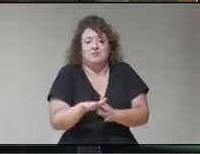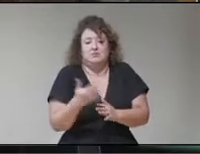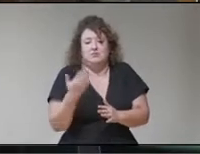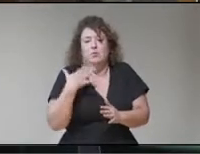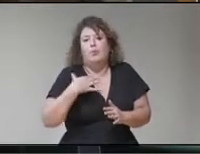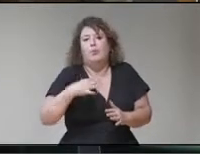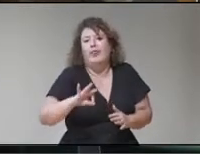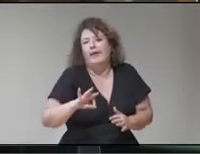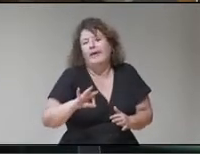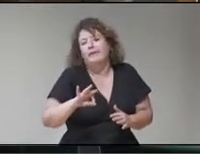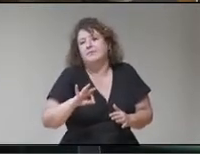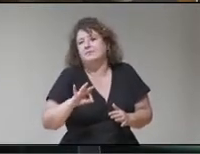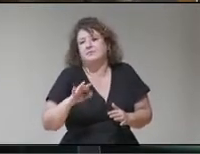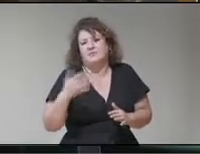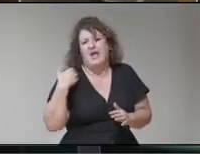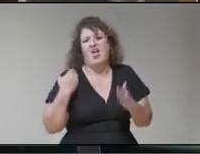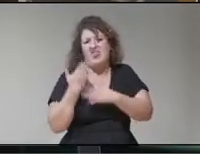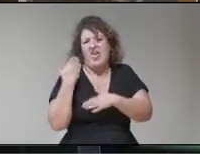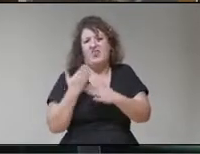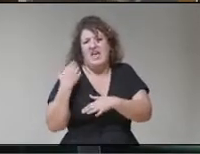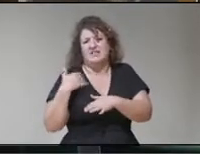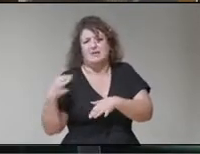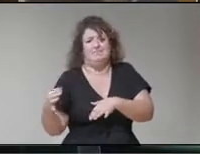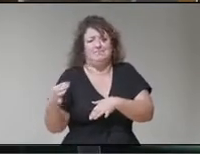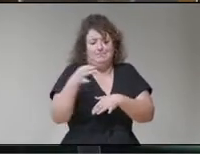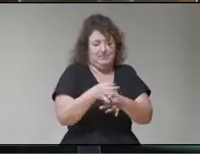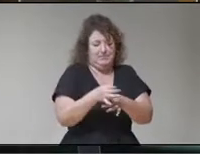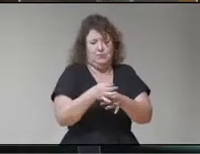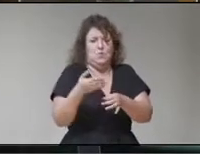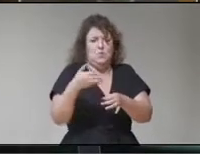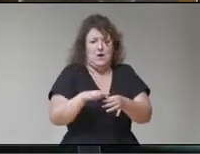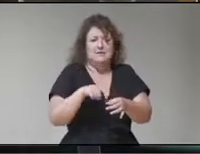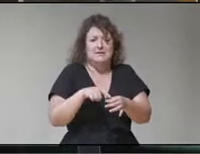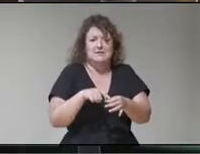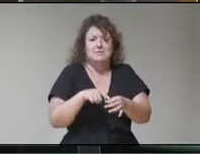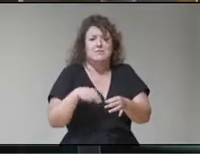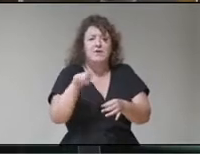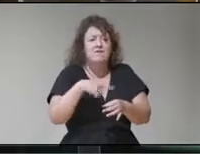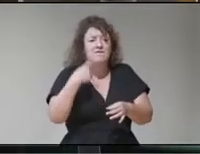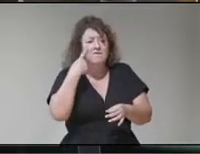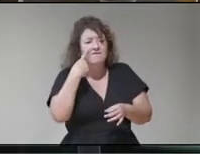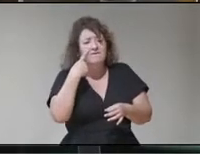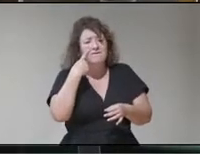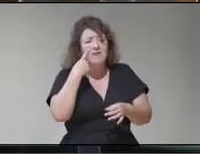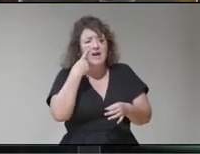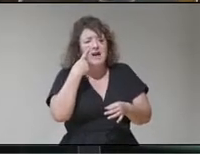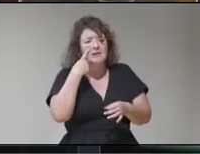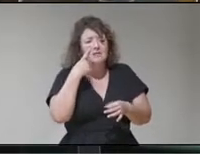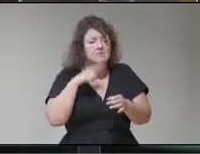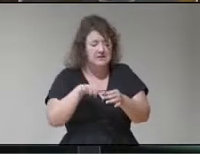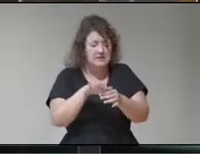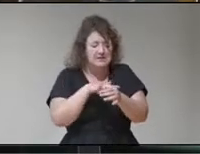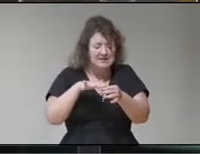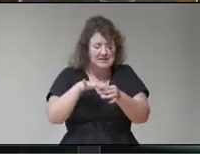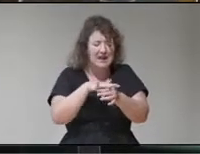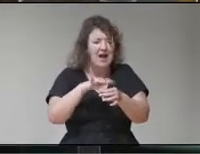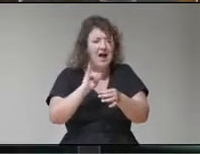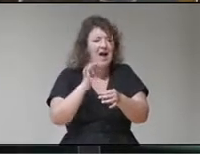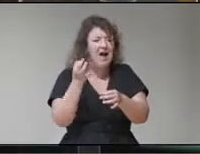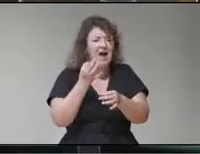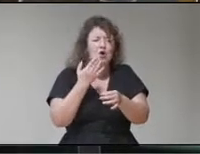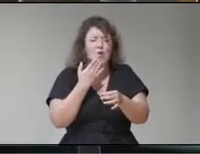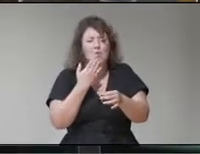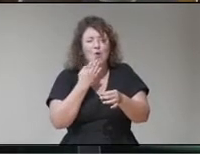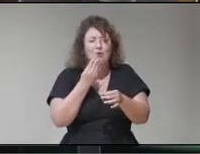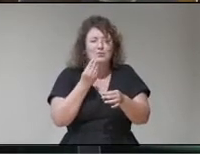hace días que está muerta. Pero si os fijáis, al ser una célula superficial está totalmente llena de una